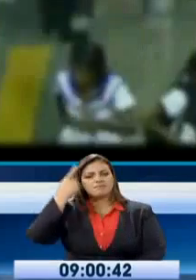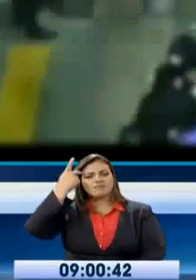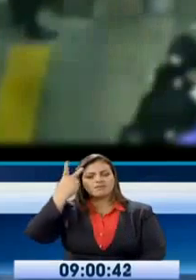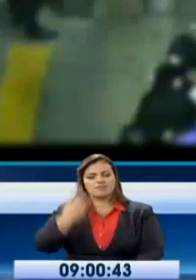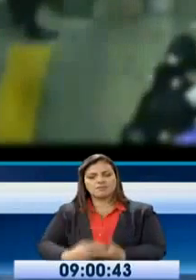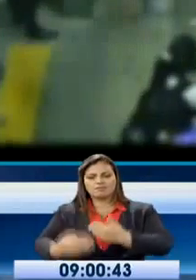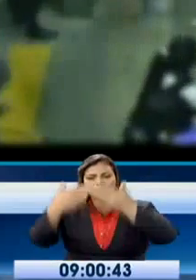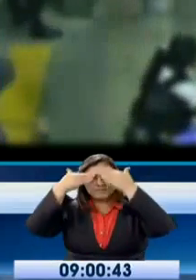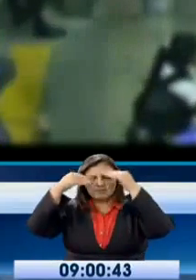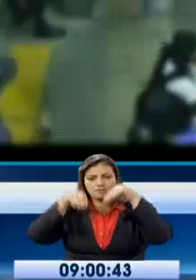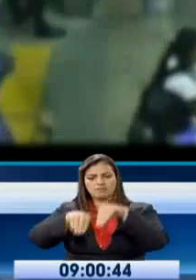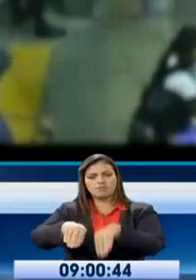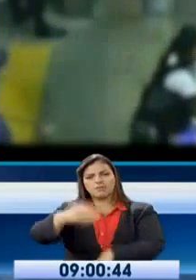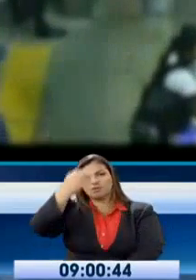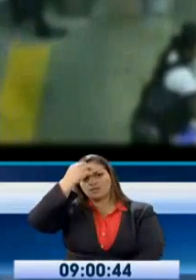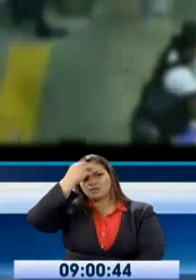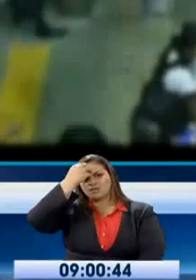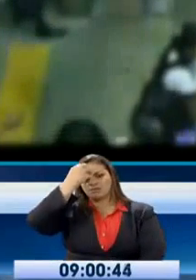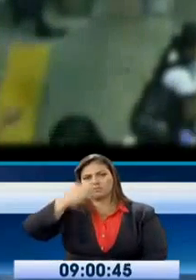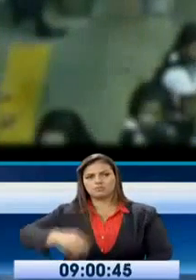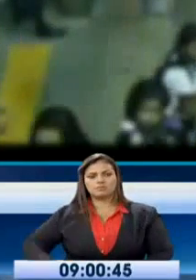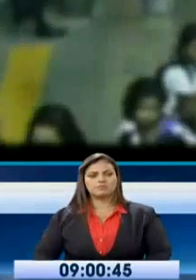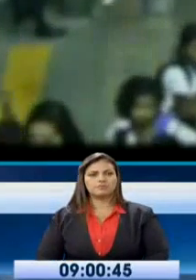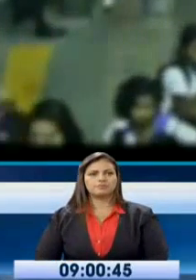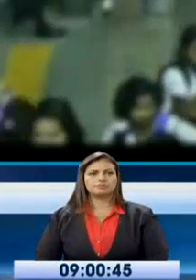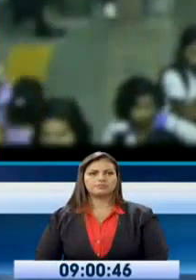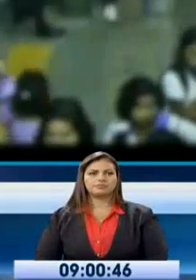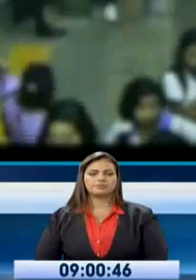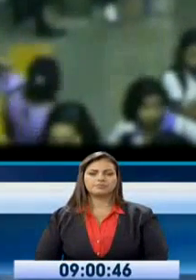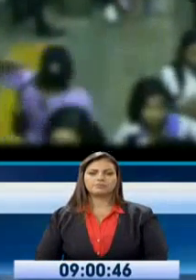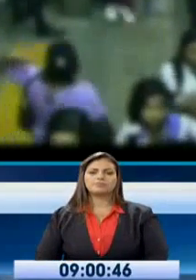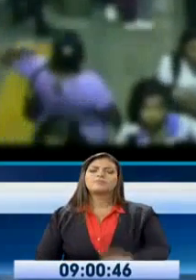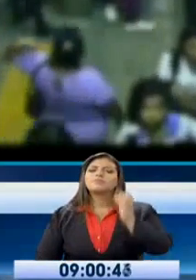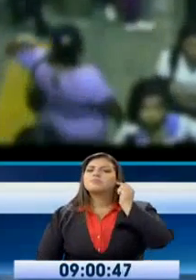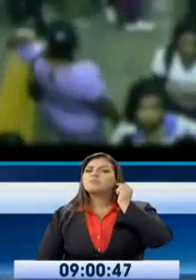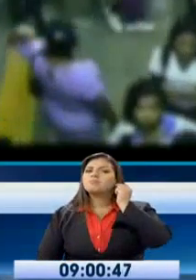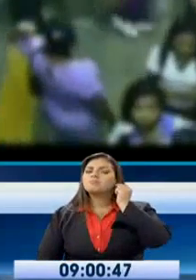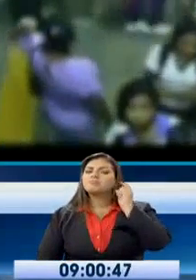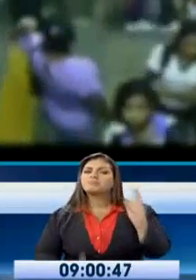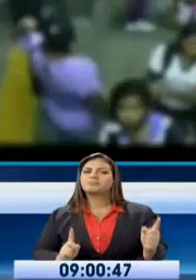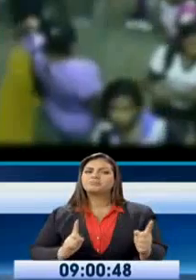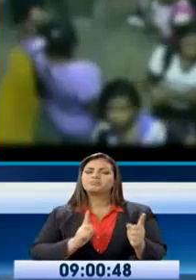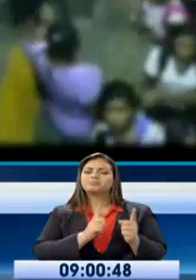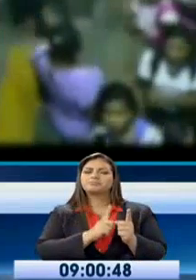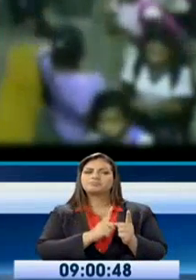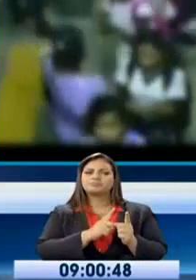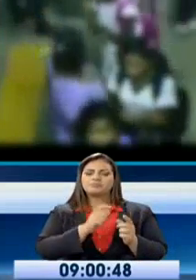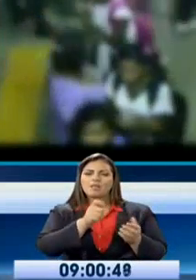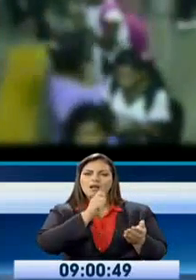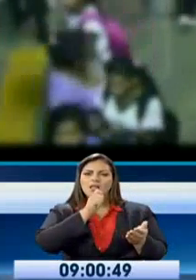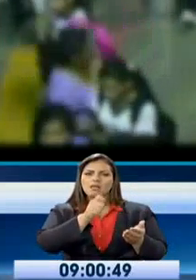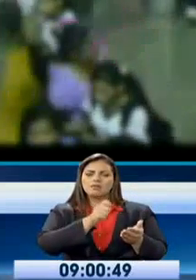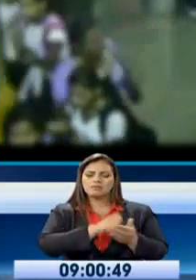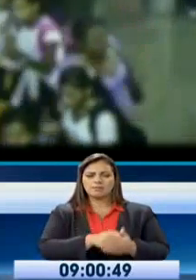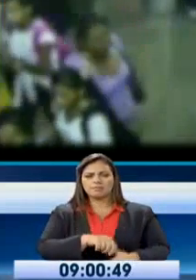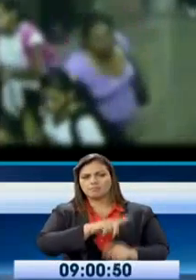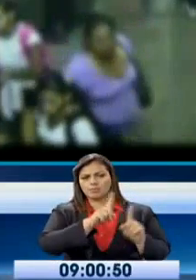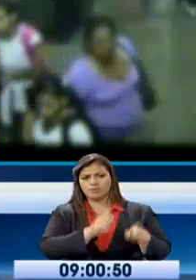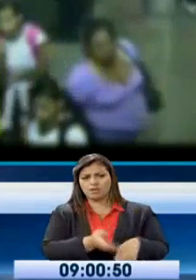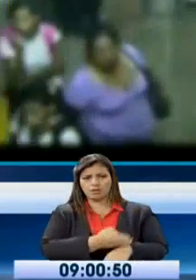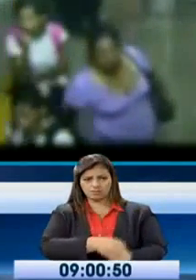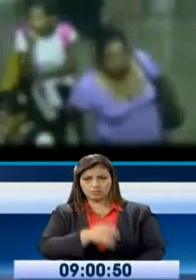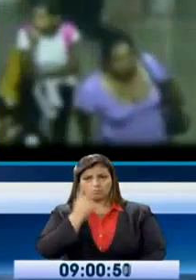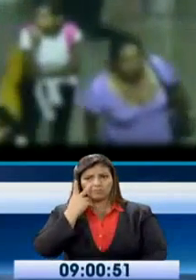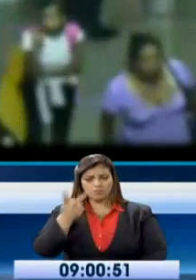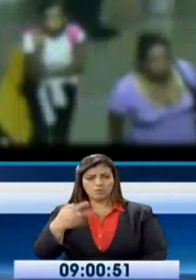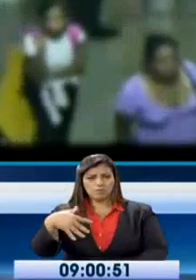reforzar. Señora, hablando de los enfrentamientos entre estudiantes, usted ha visto en la parada de la Metrovía, ¿usted ha visto cuando los estudiantes de secundaria se enfrentan entre sí a